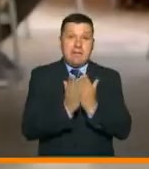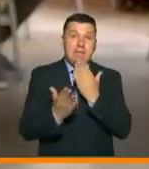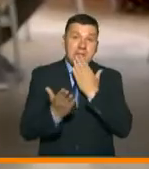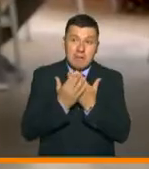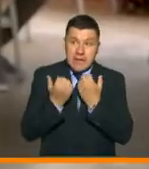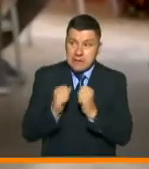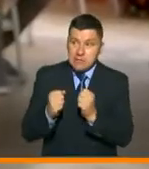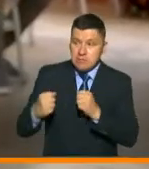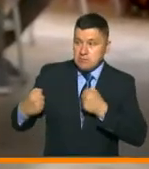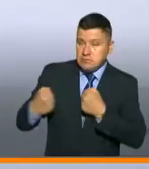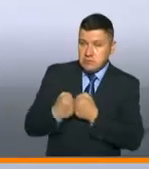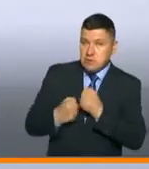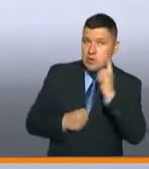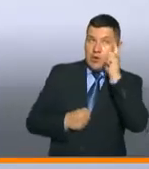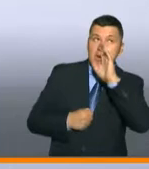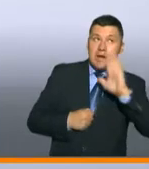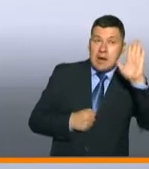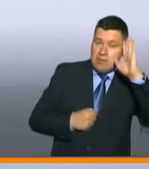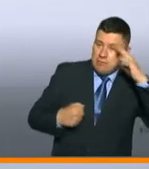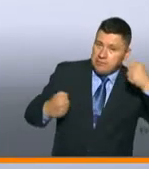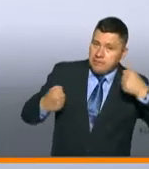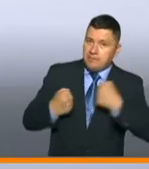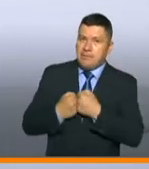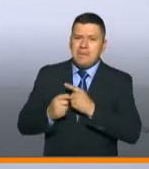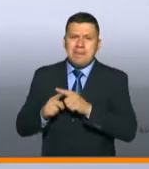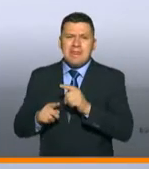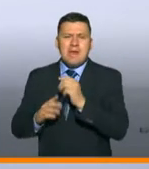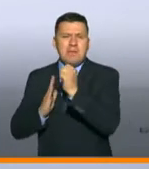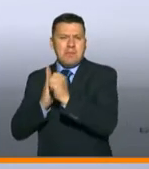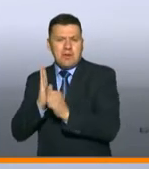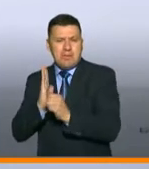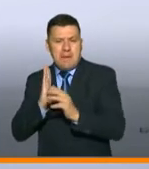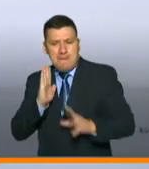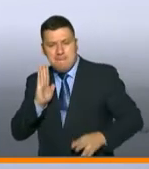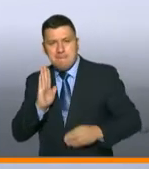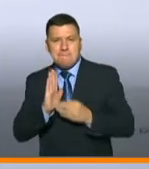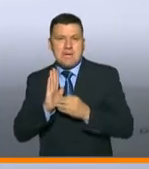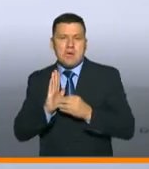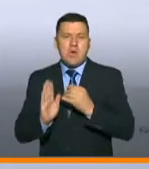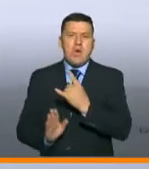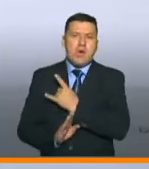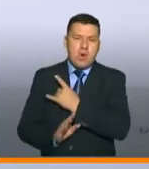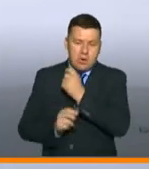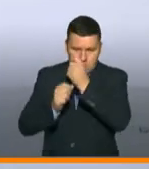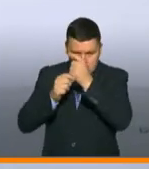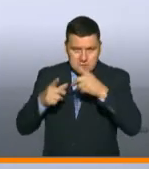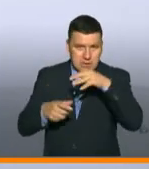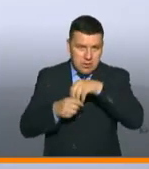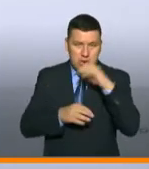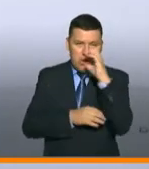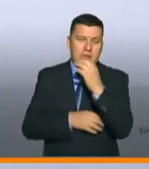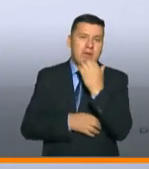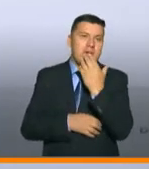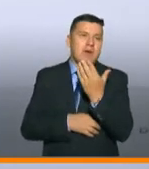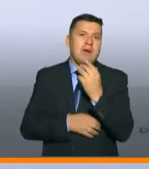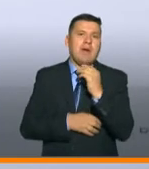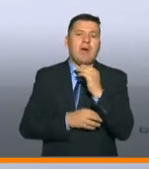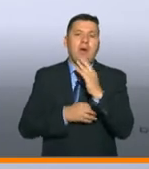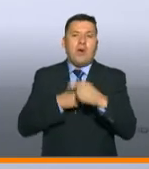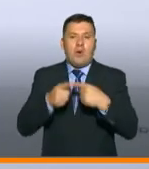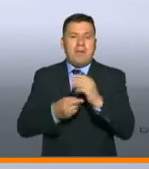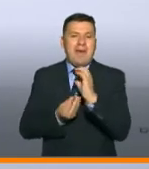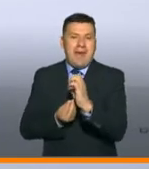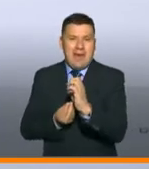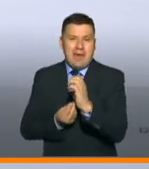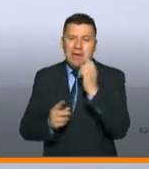esfuerzo conjunto entre el Gobierno Nacional a través de los diferentes programas que ha implementado las universidades públicas de Colombia, tales como Generación E en el